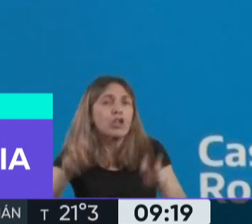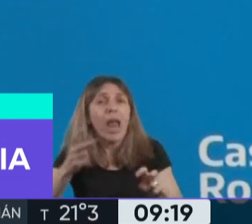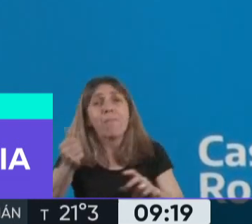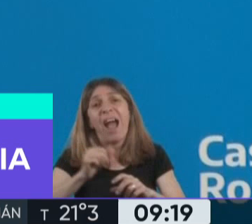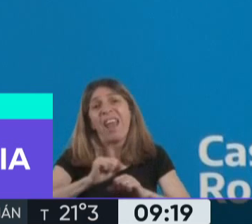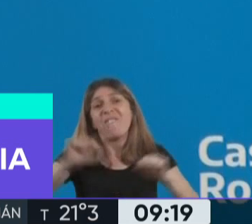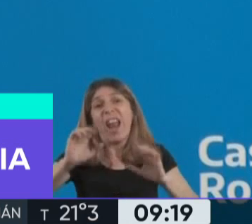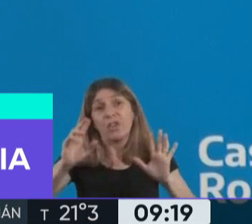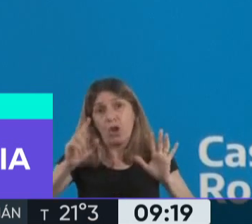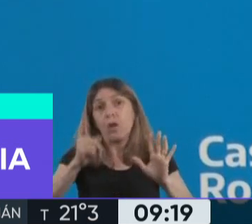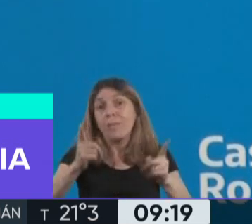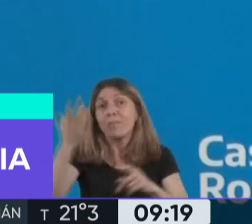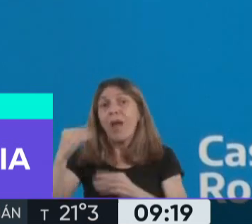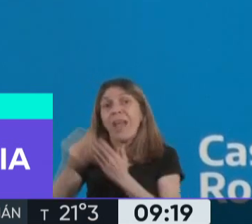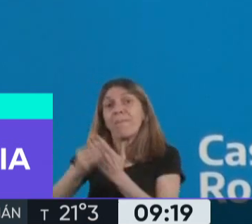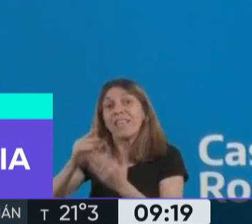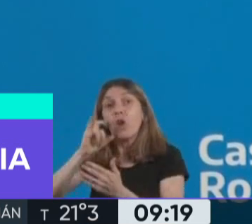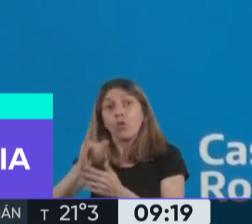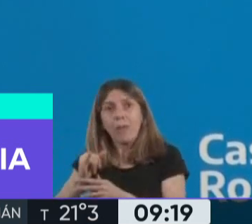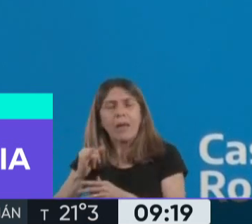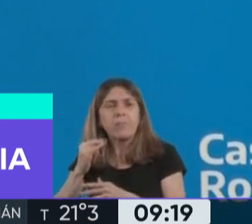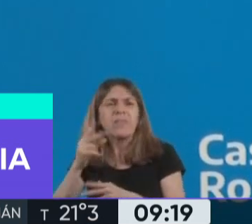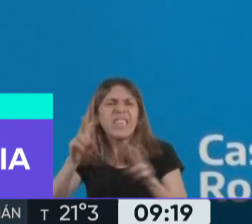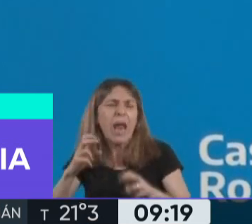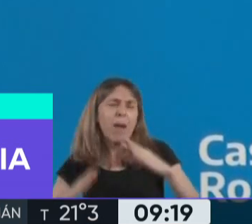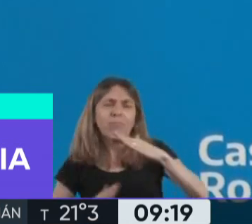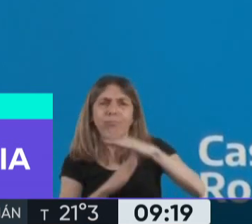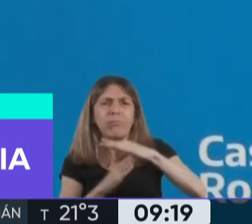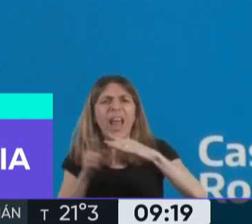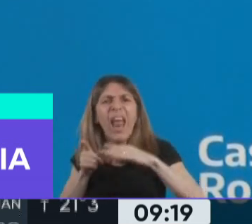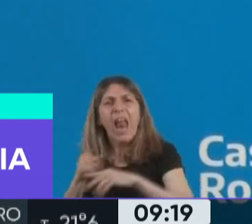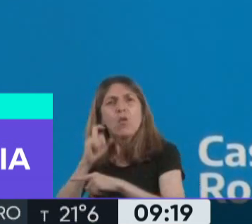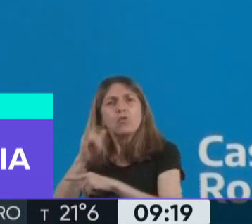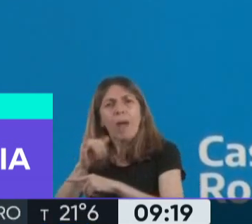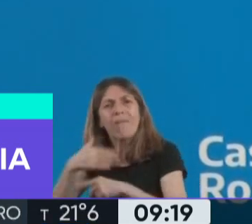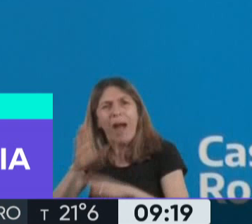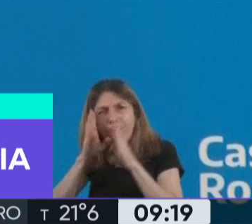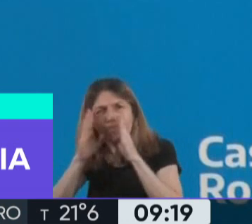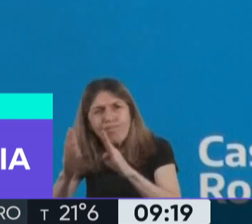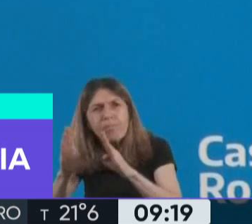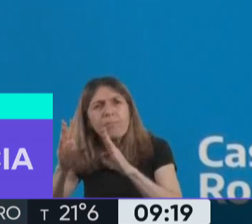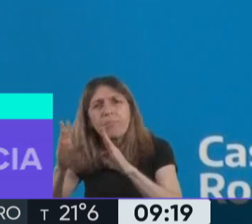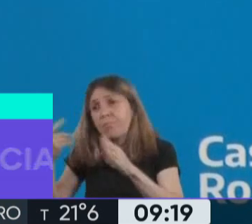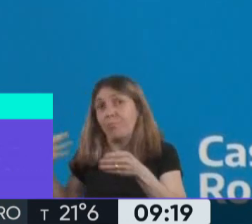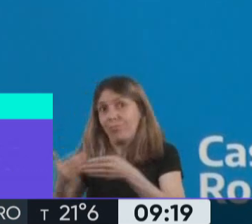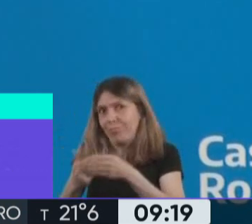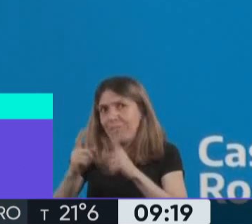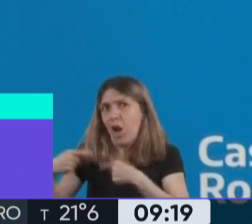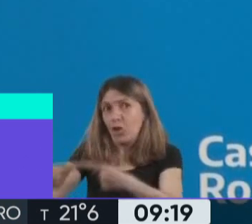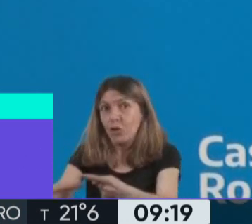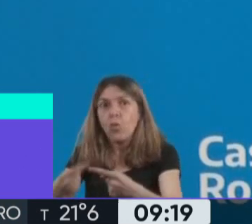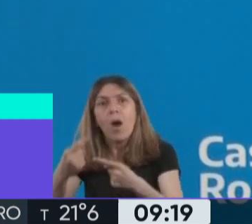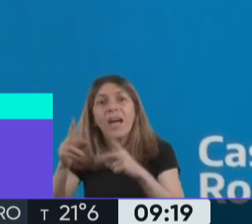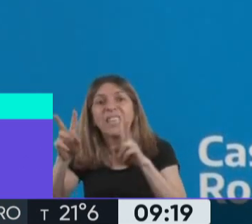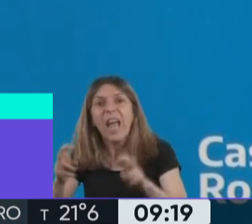inflación, que tal como lo dijo el ministro Guzmán, es el tema fundamental en el cual él se va a abocar, se viene abocando hasta ahora, pero digo, es el